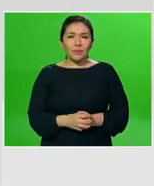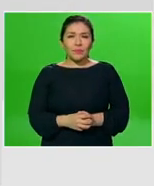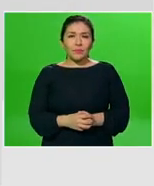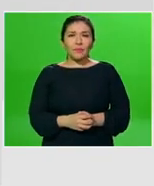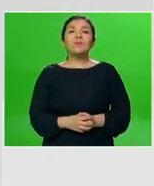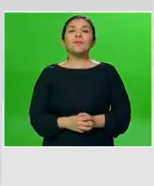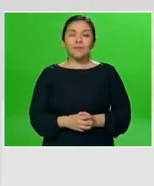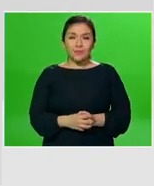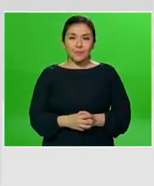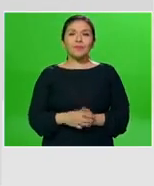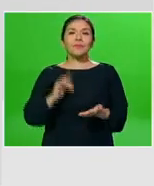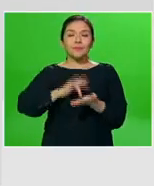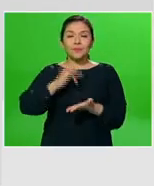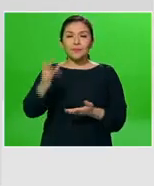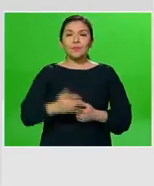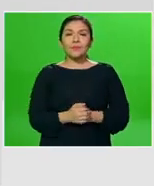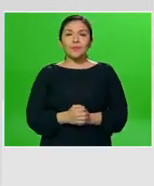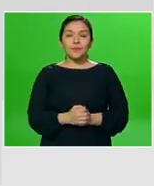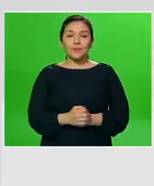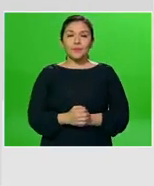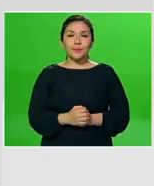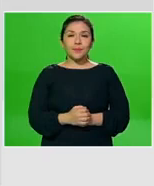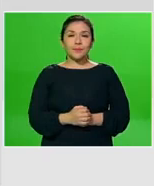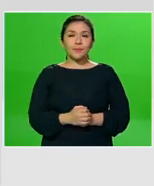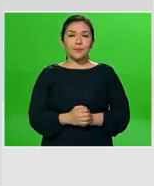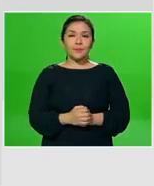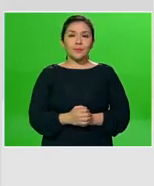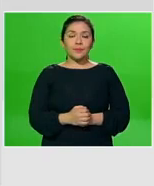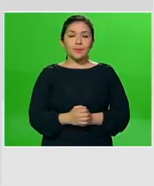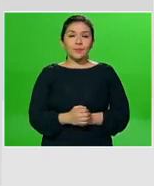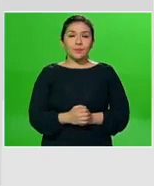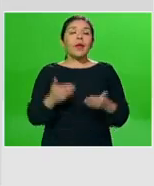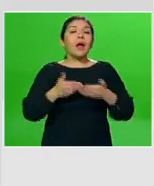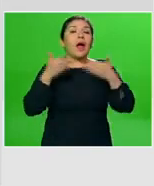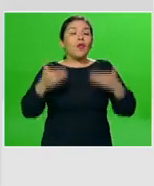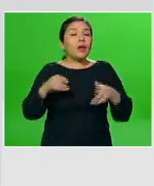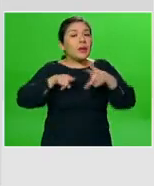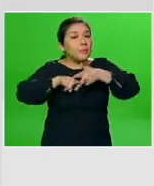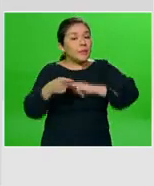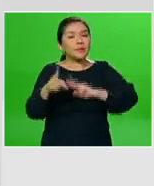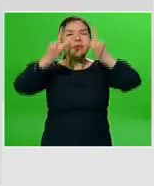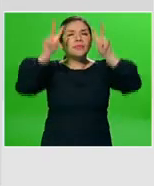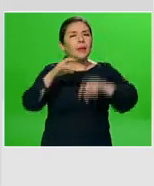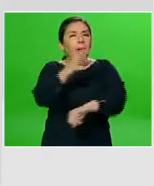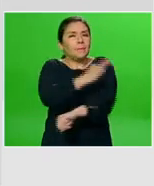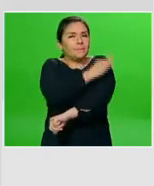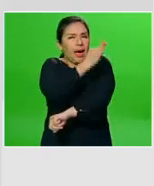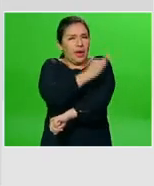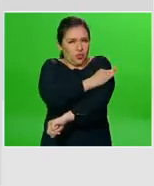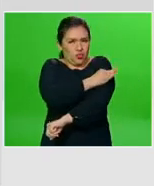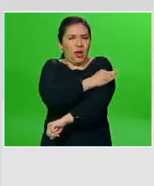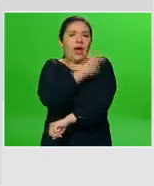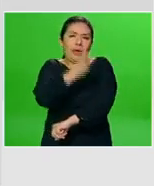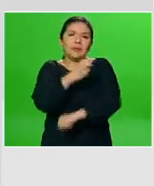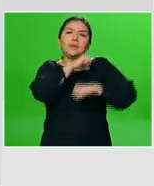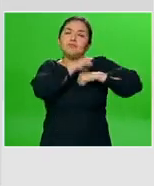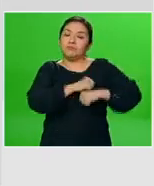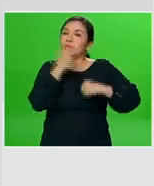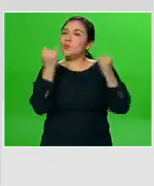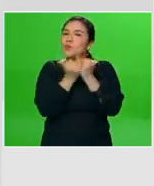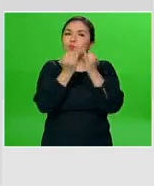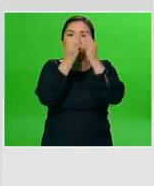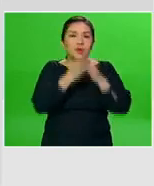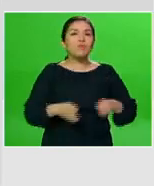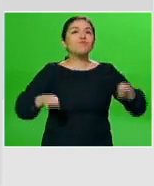muchísimas gracias vamos a dar inicio entonces al componente de vacunación en este componente técnico también muy importante